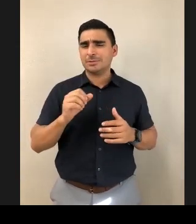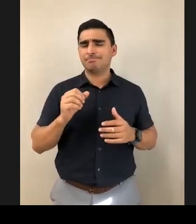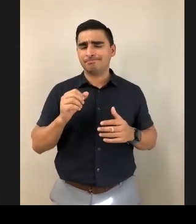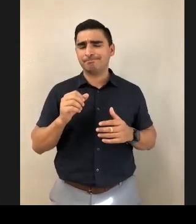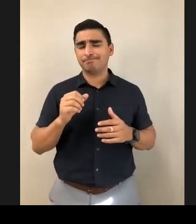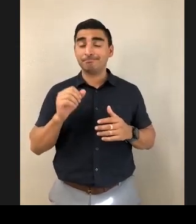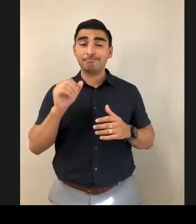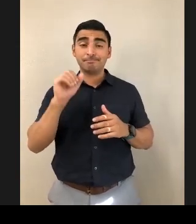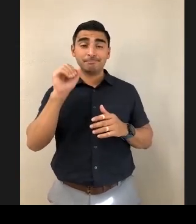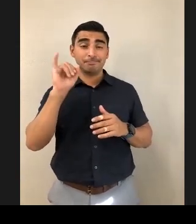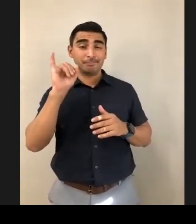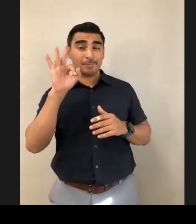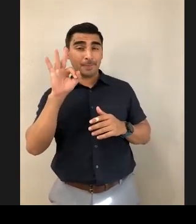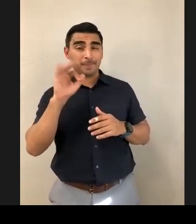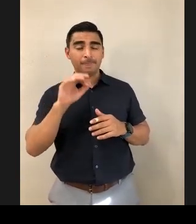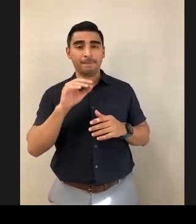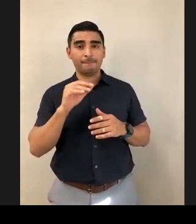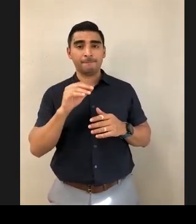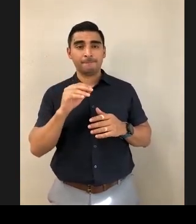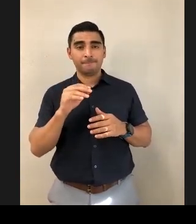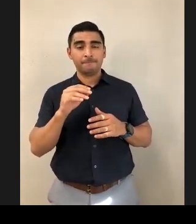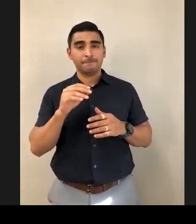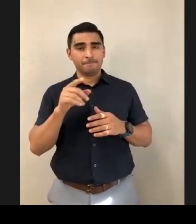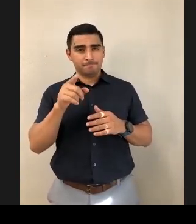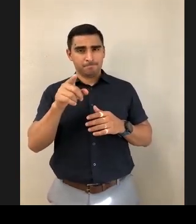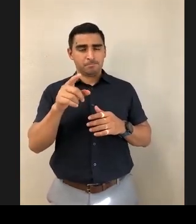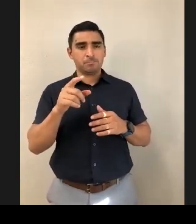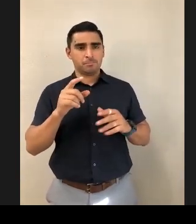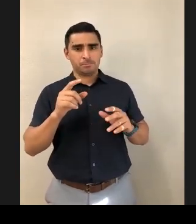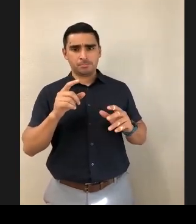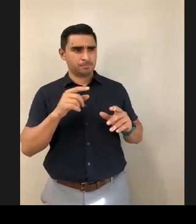en otras partes del país. Pero cuando